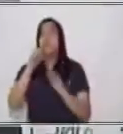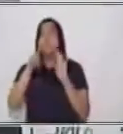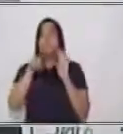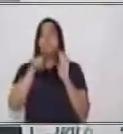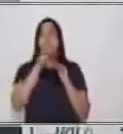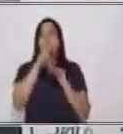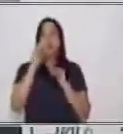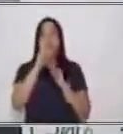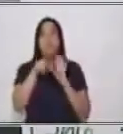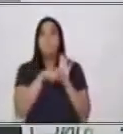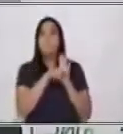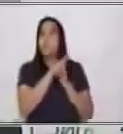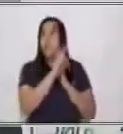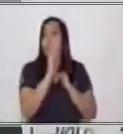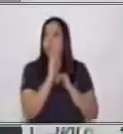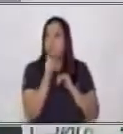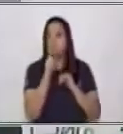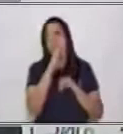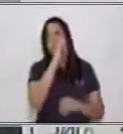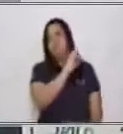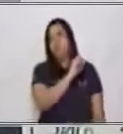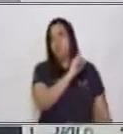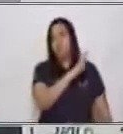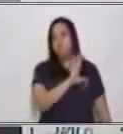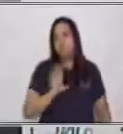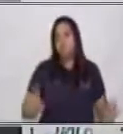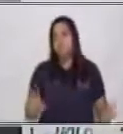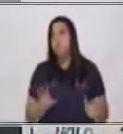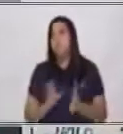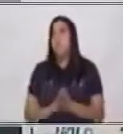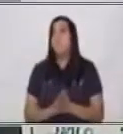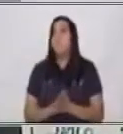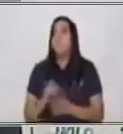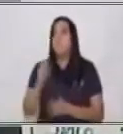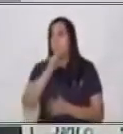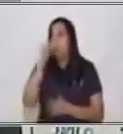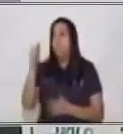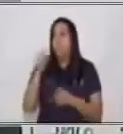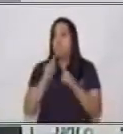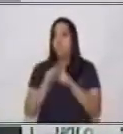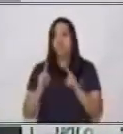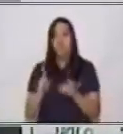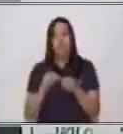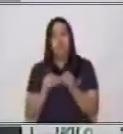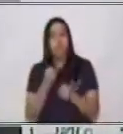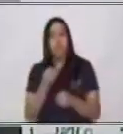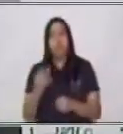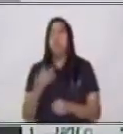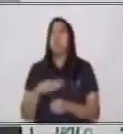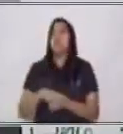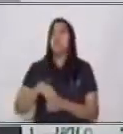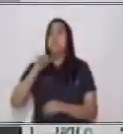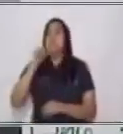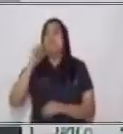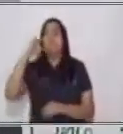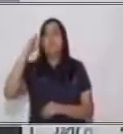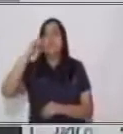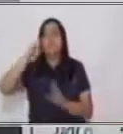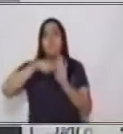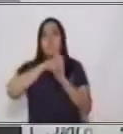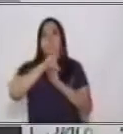Tenemos que tener cuidado con el signo, porque los dos se están sumando, los dos tienen signo positivo. Como necesito anular, que es lo que